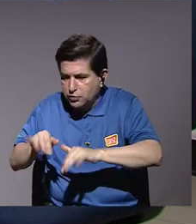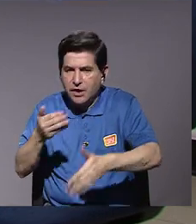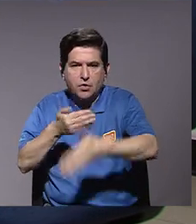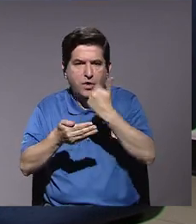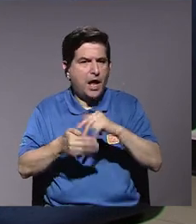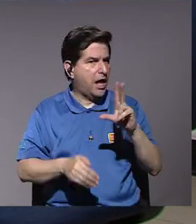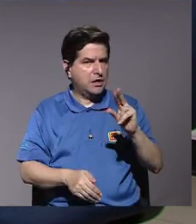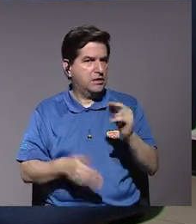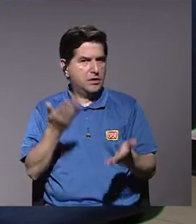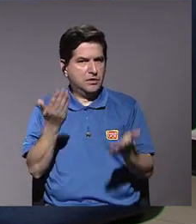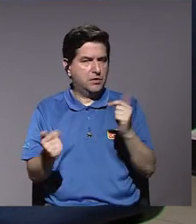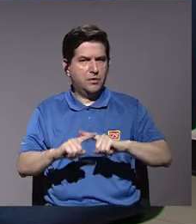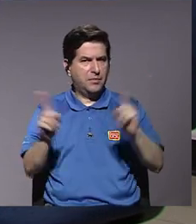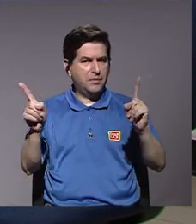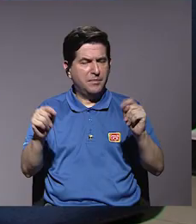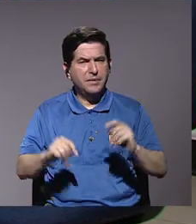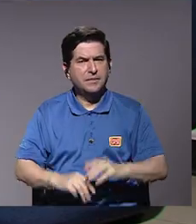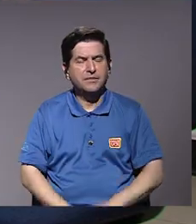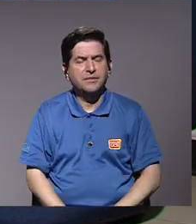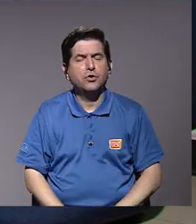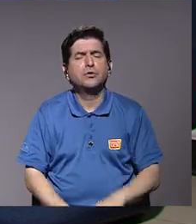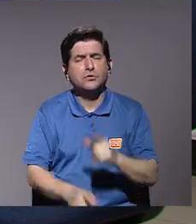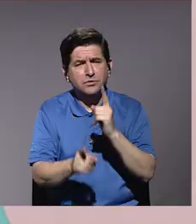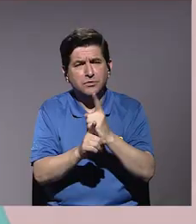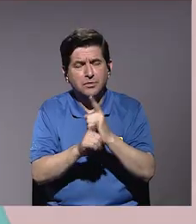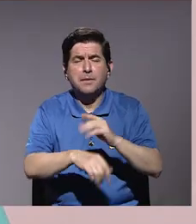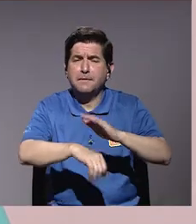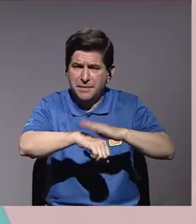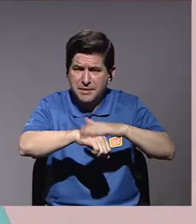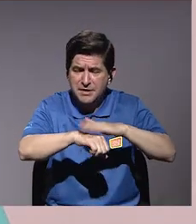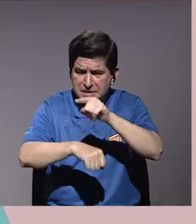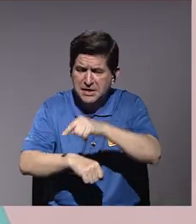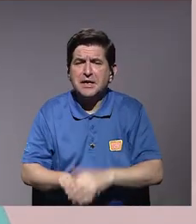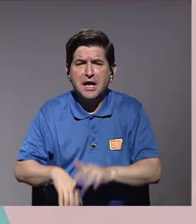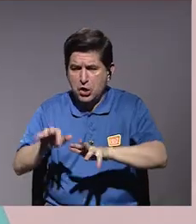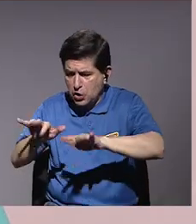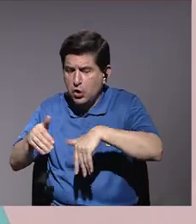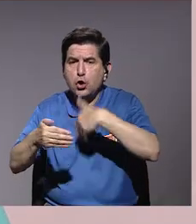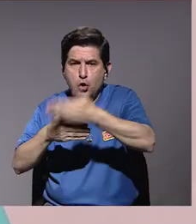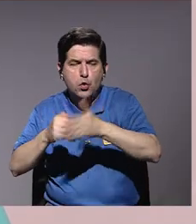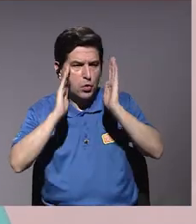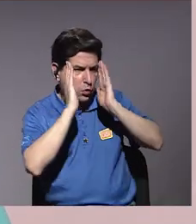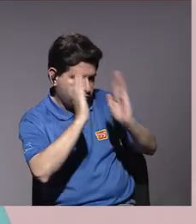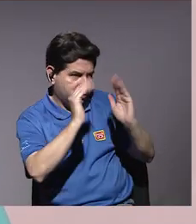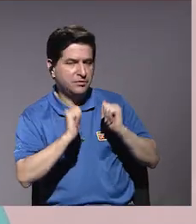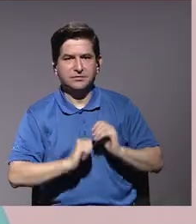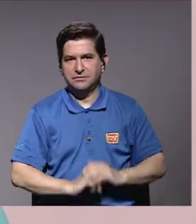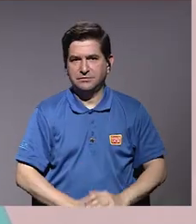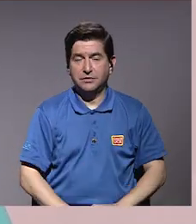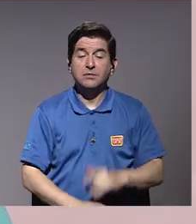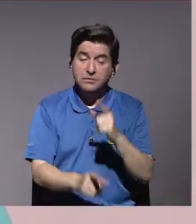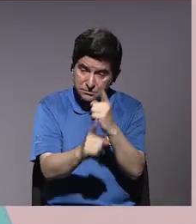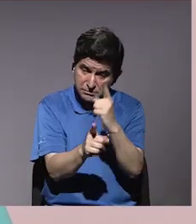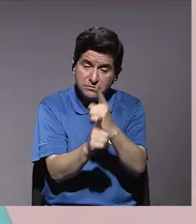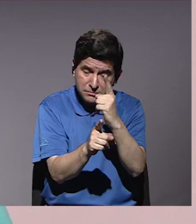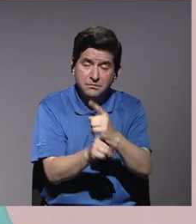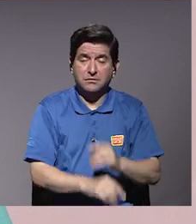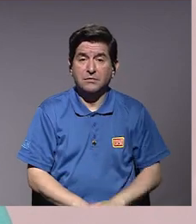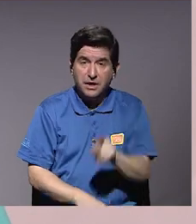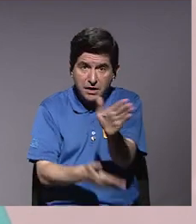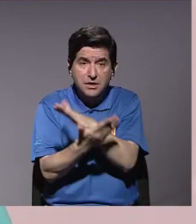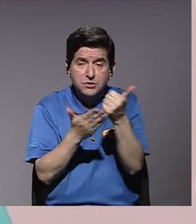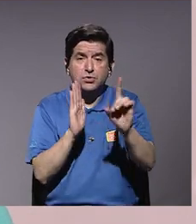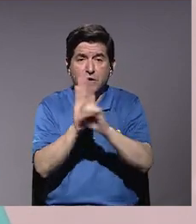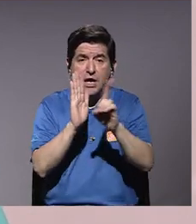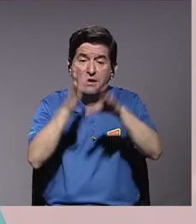vez antes no, ahora sí, entonces darle chance a que si está escribiendo y todo, ya después que me vea, digamos. Efectivamente, eso